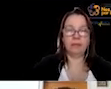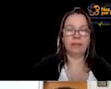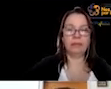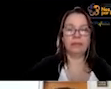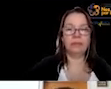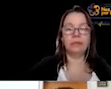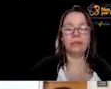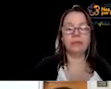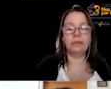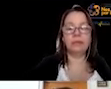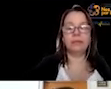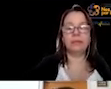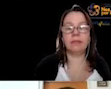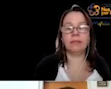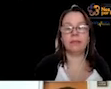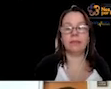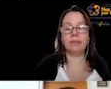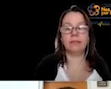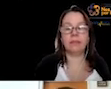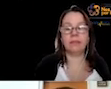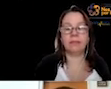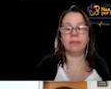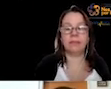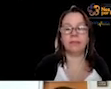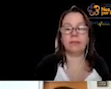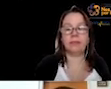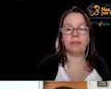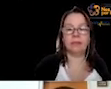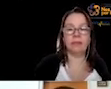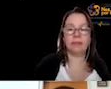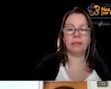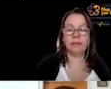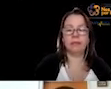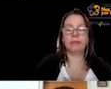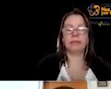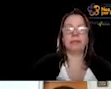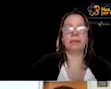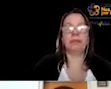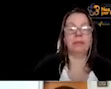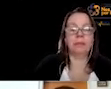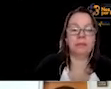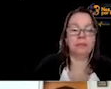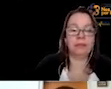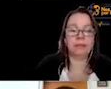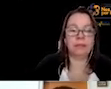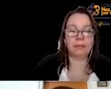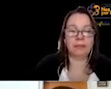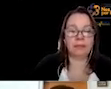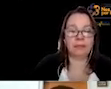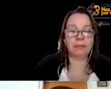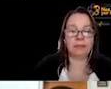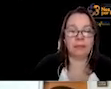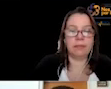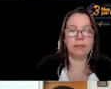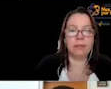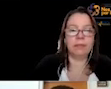también contribuye a la eliminación de ese calcio. Entonces son lo que nosotros deberíamos evitar cuando hablamos de lo que es salud